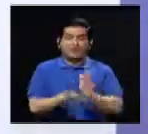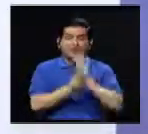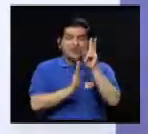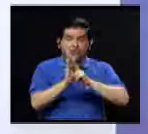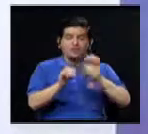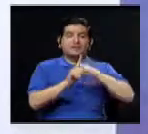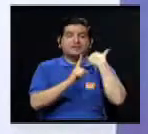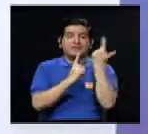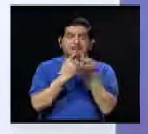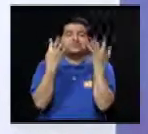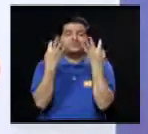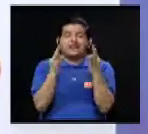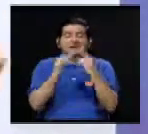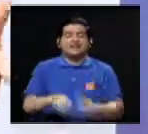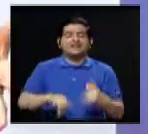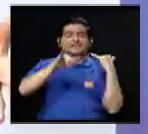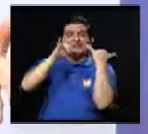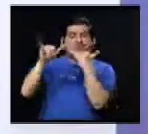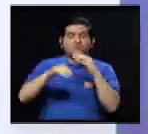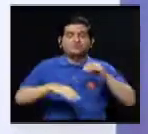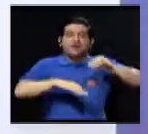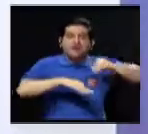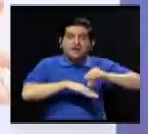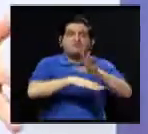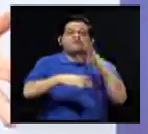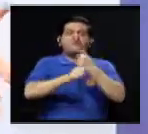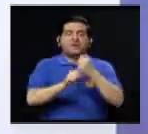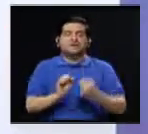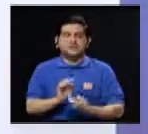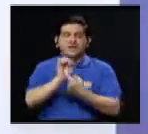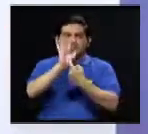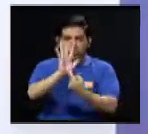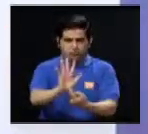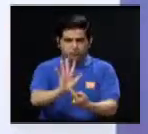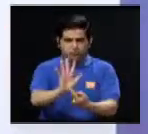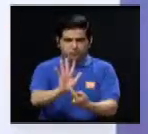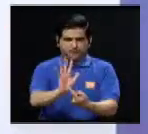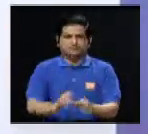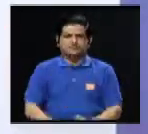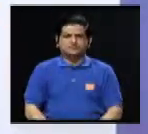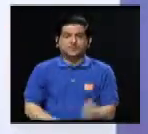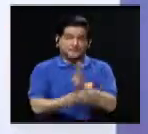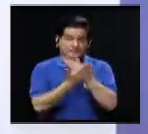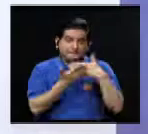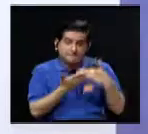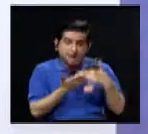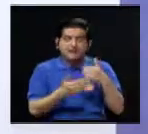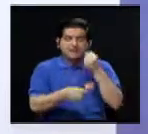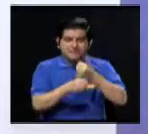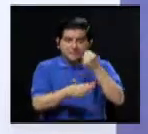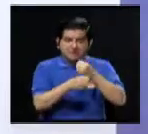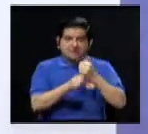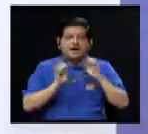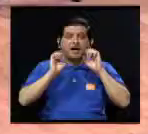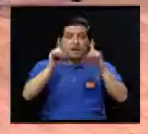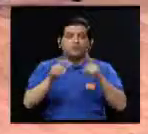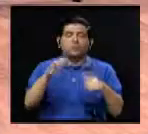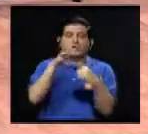social es para denunciar e incidir y proyectar, ¿verdad? Y es parte de lo que es educación